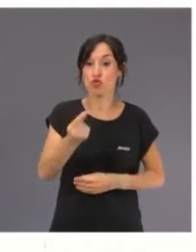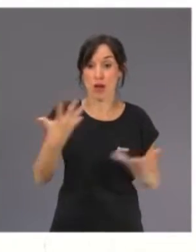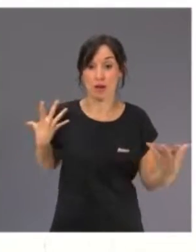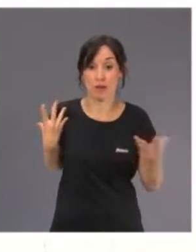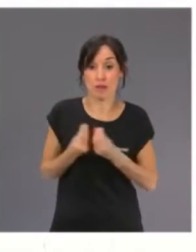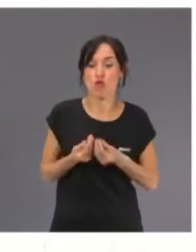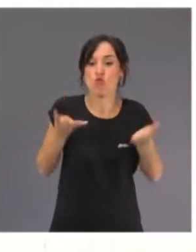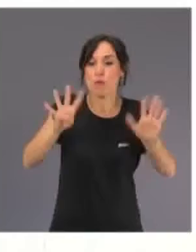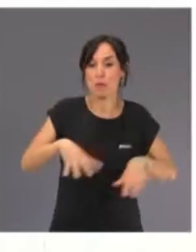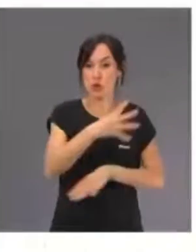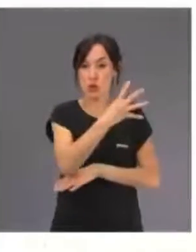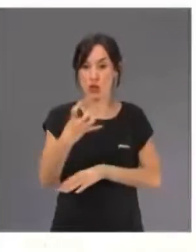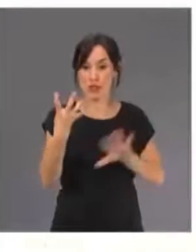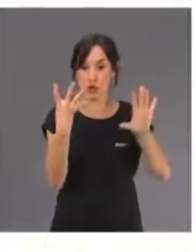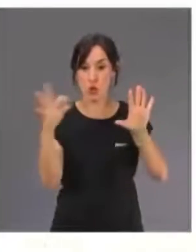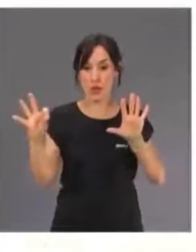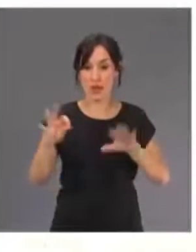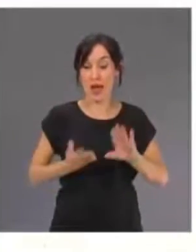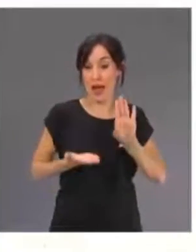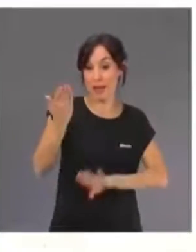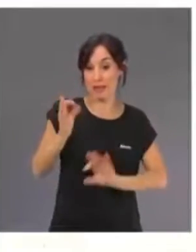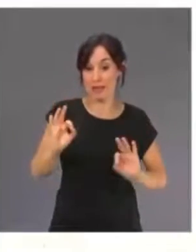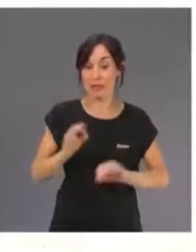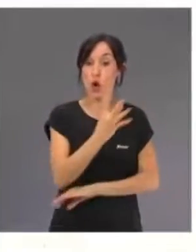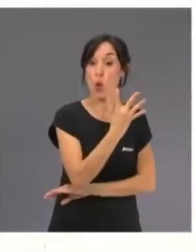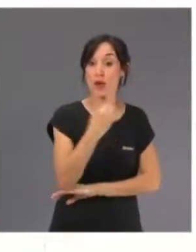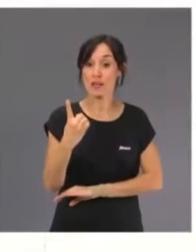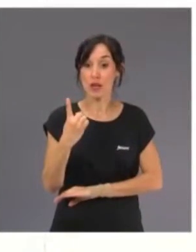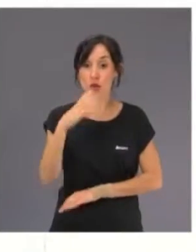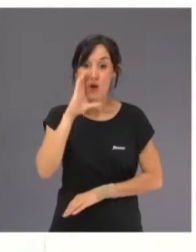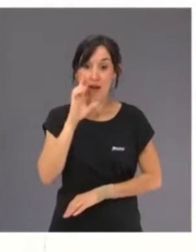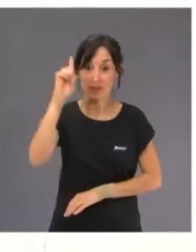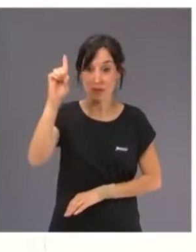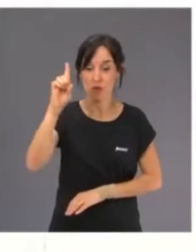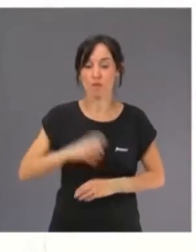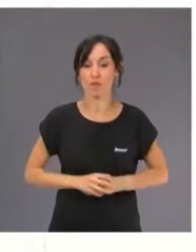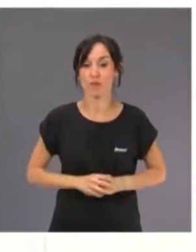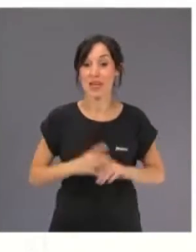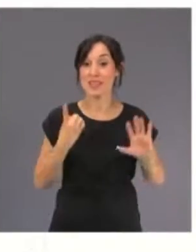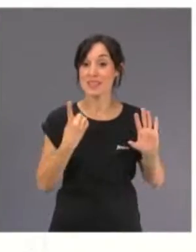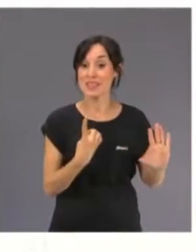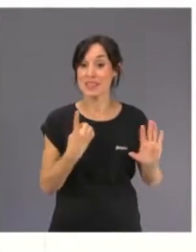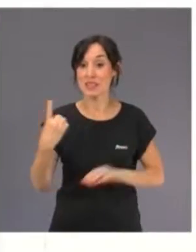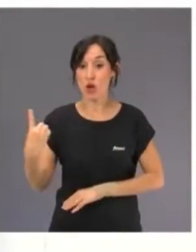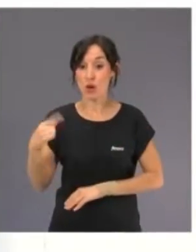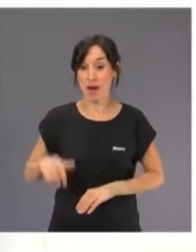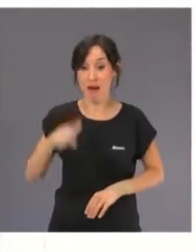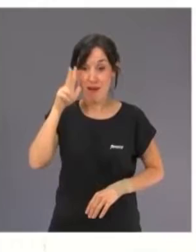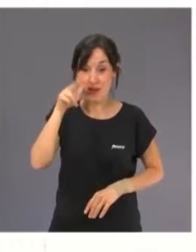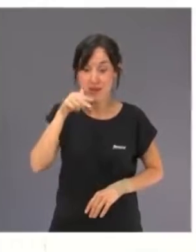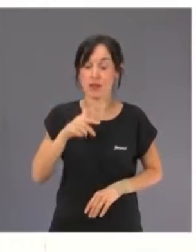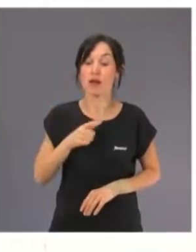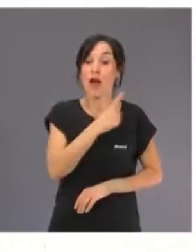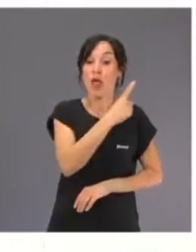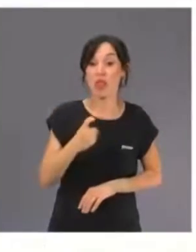acumulado 9.490 altas, 41 en la provincia de Castellón, 61 en la provincia de Alicante